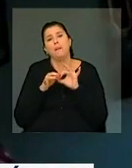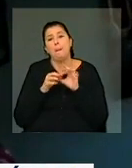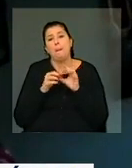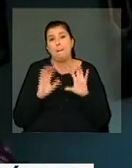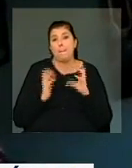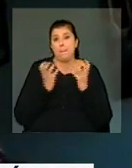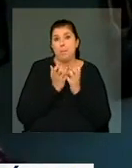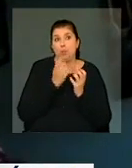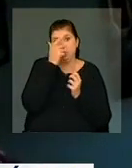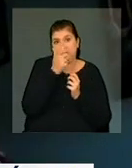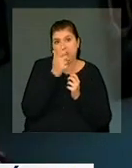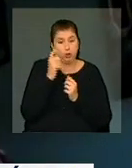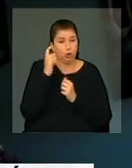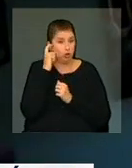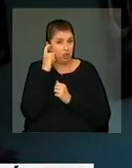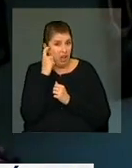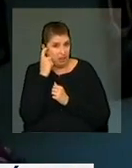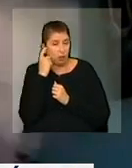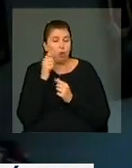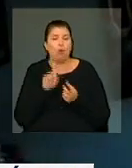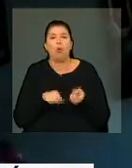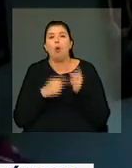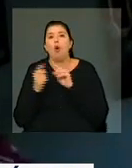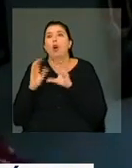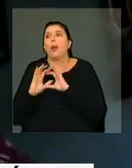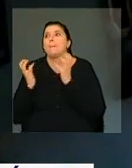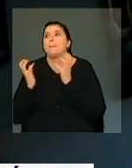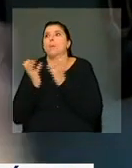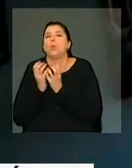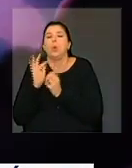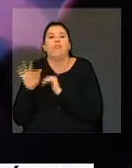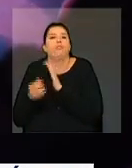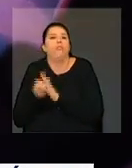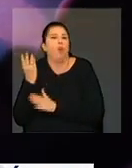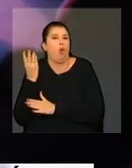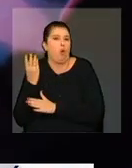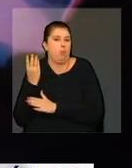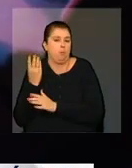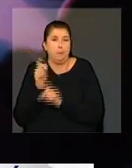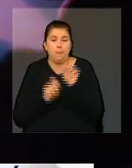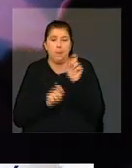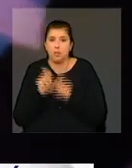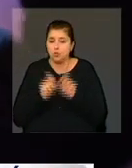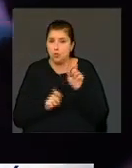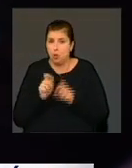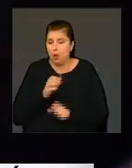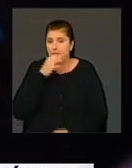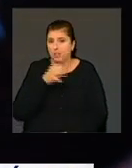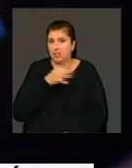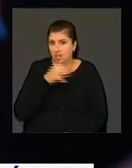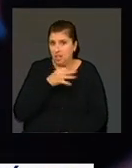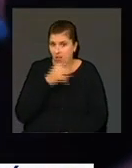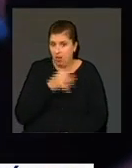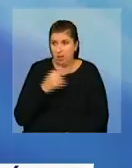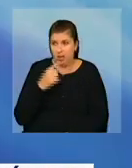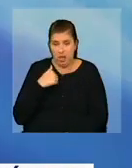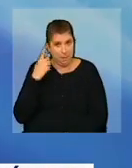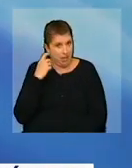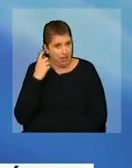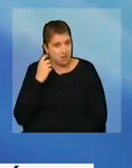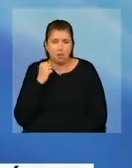científico, psiquiátrico, por decirlo de alguna manera, con un mundo más fenomenológico, porque sí, justamente las personas describen de que las experiencias que tienen